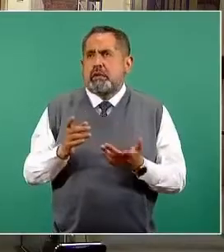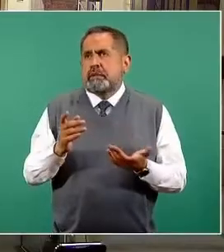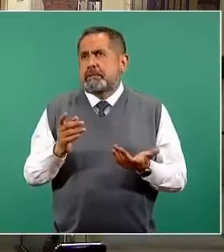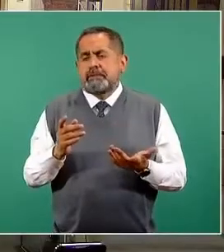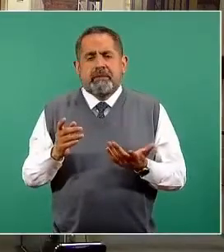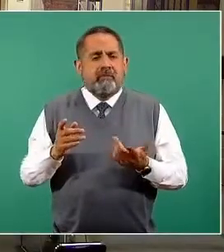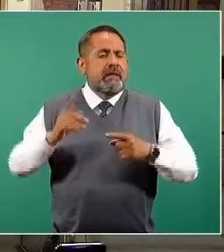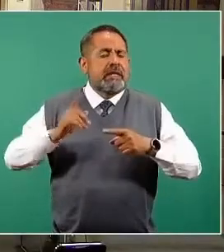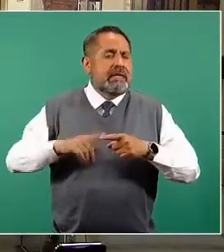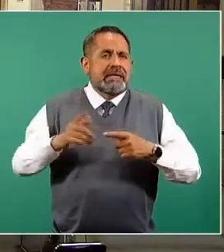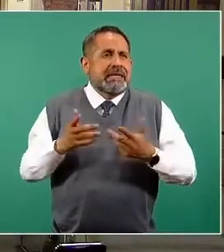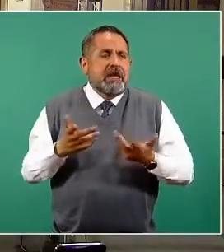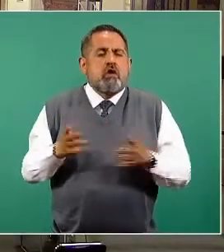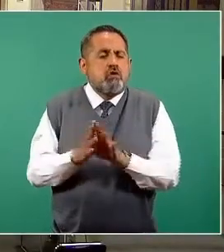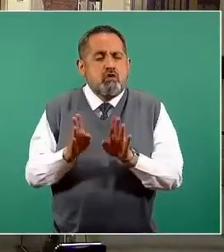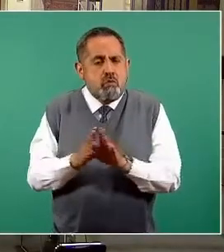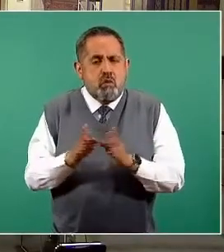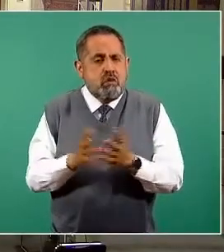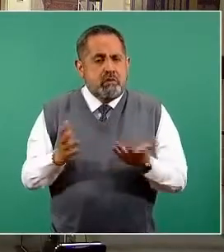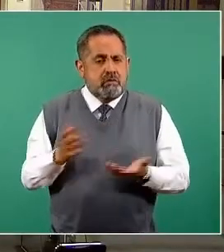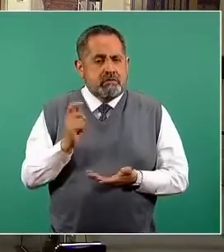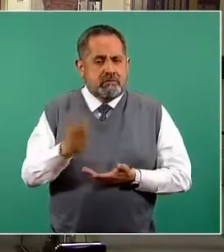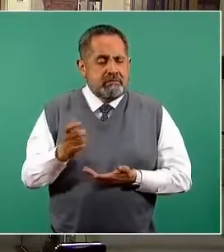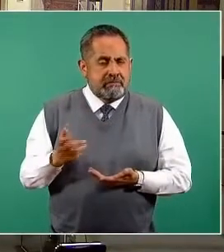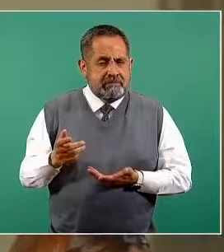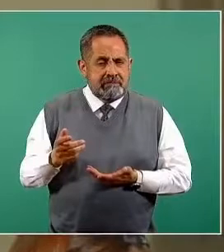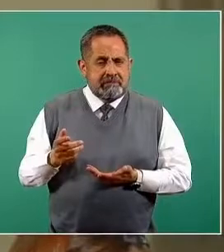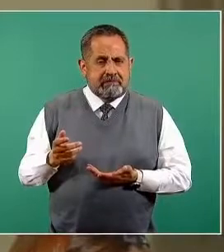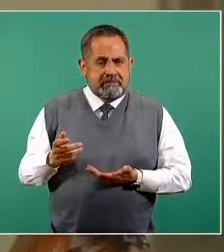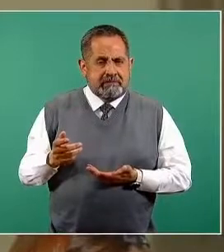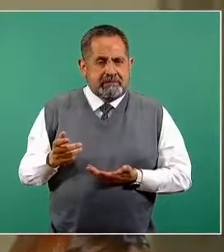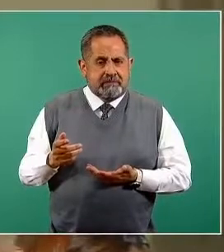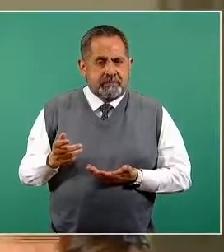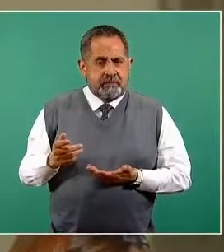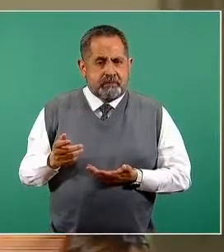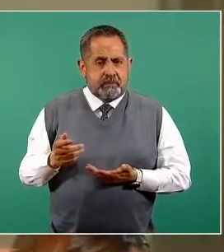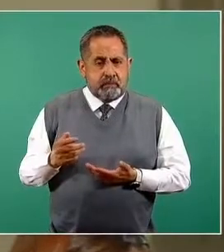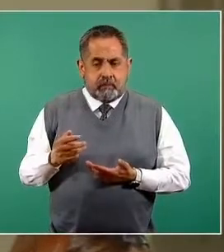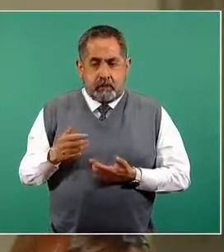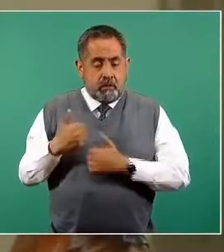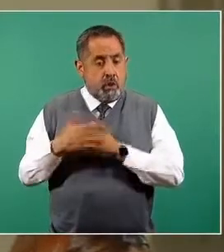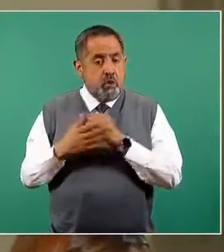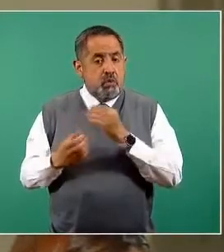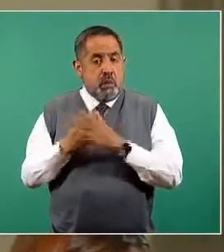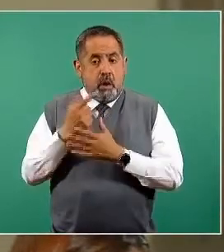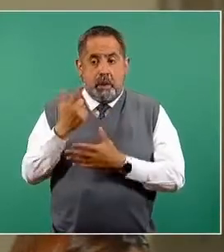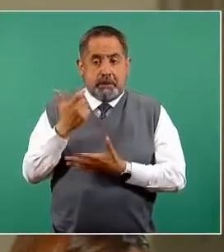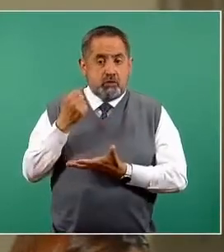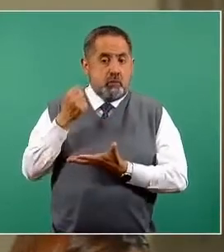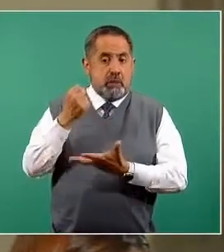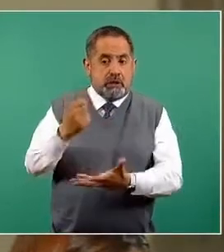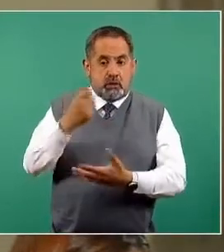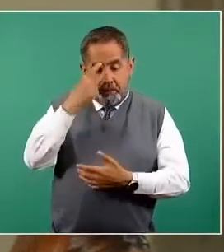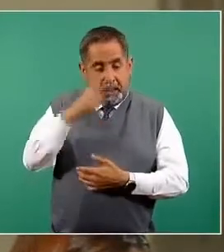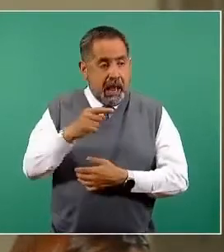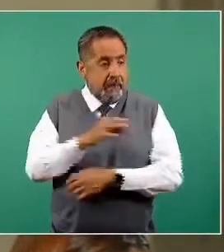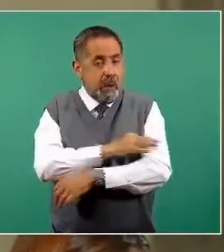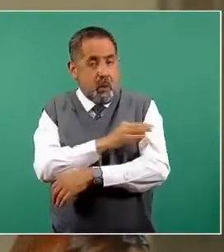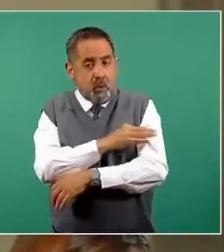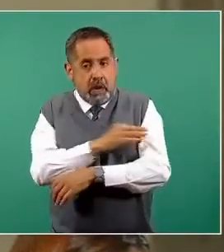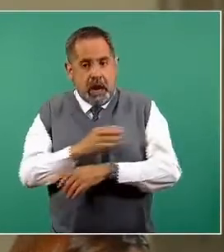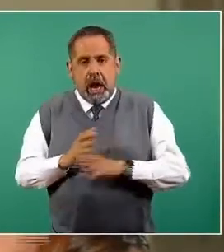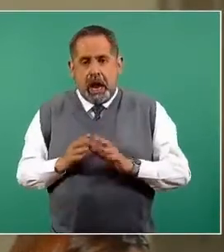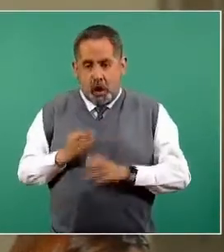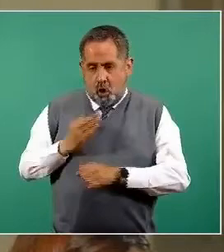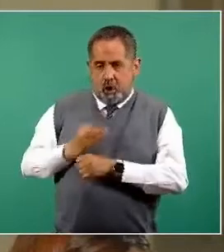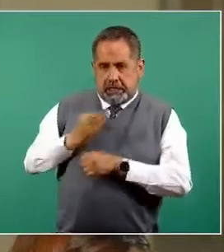o quiénes o cómo se va a adquirir el nuevo presupuesto para el año que entra para la vacuna? Porque